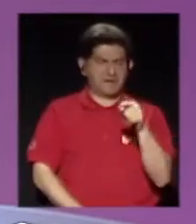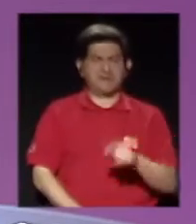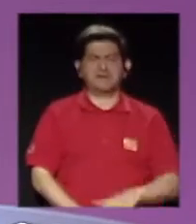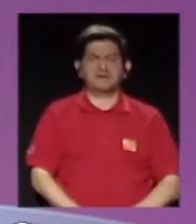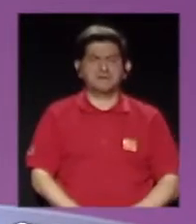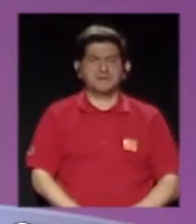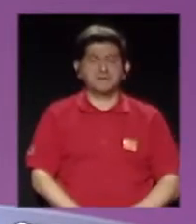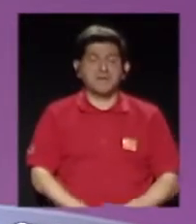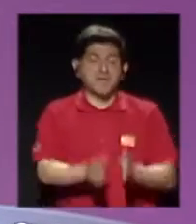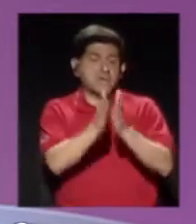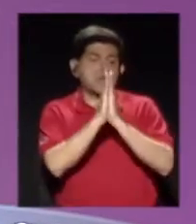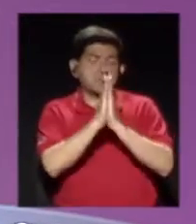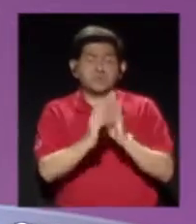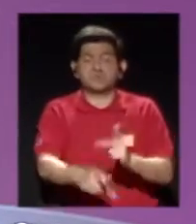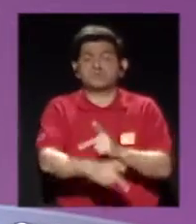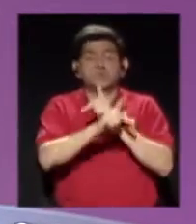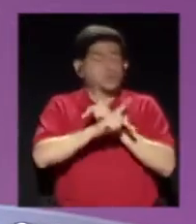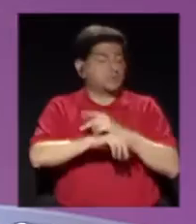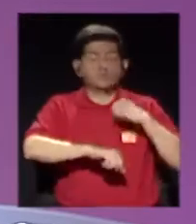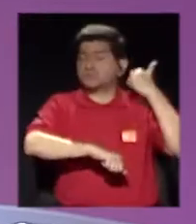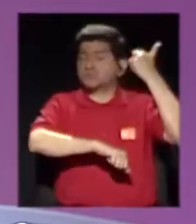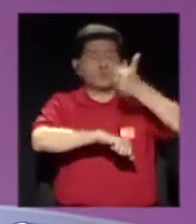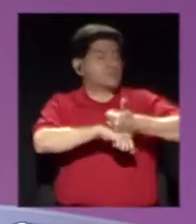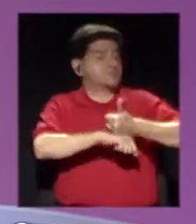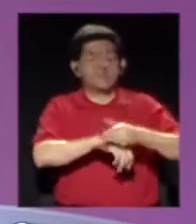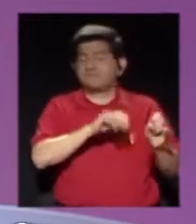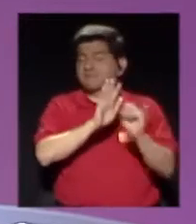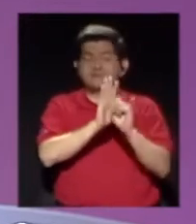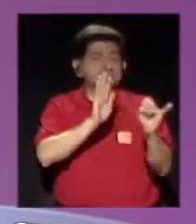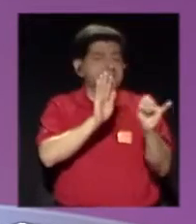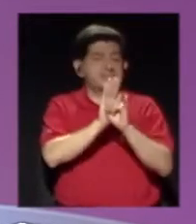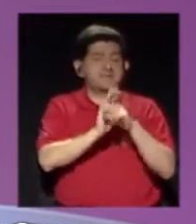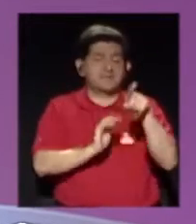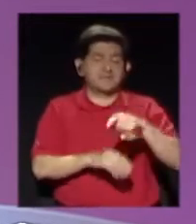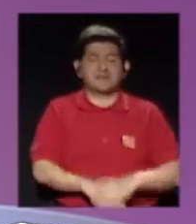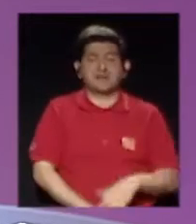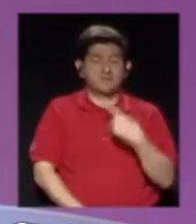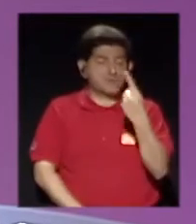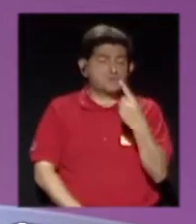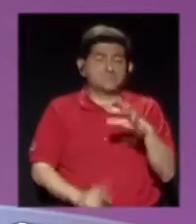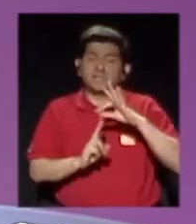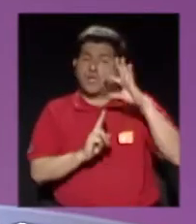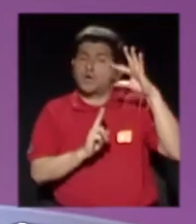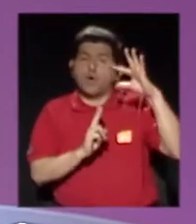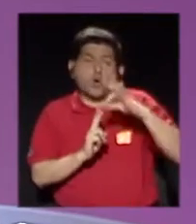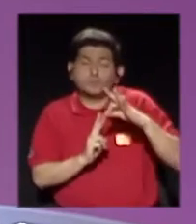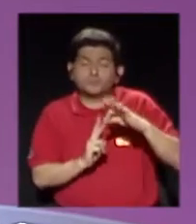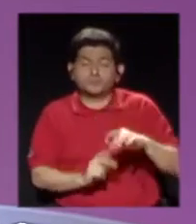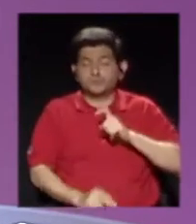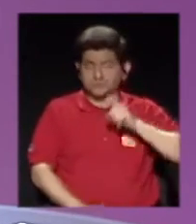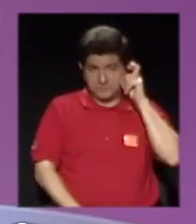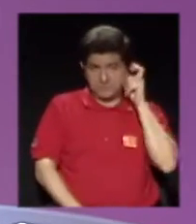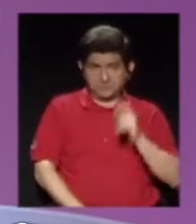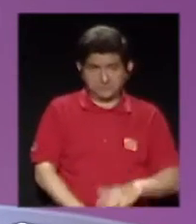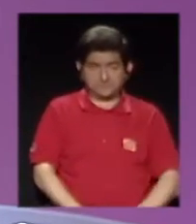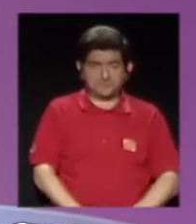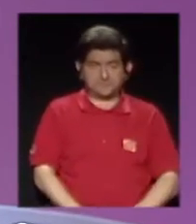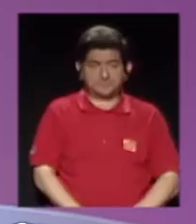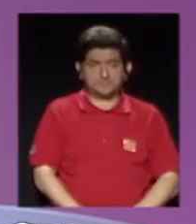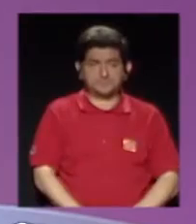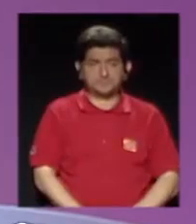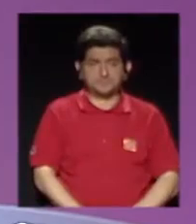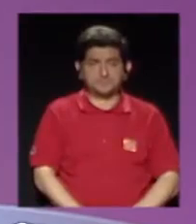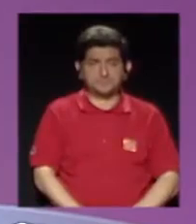la solicitud de refugio no establece como una identidad que puedas plantear tu opción tu opción sexual por lo tanto